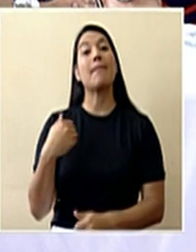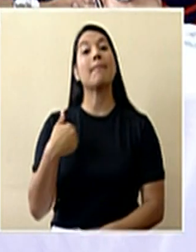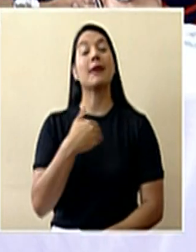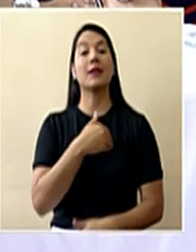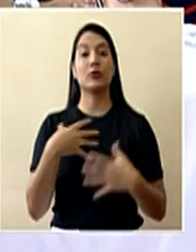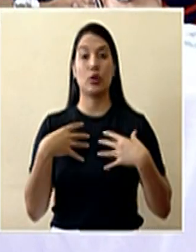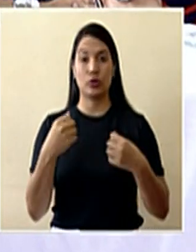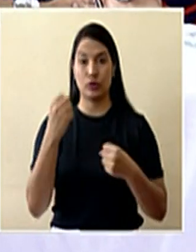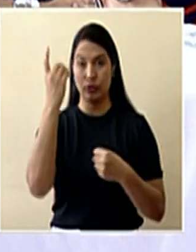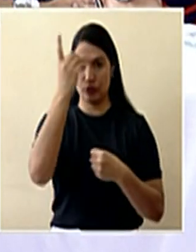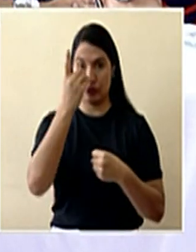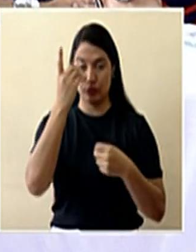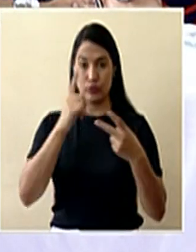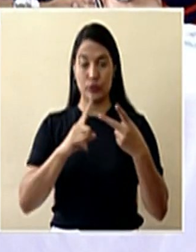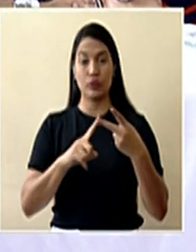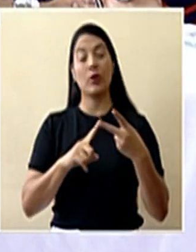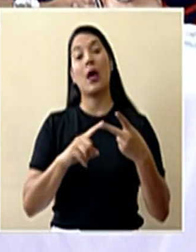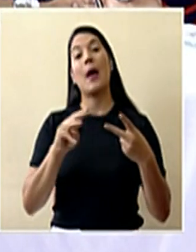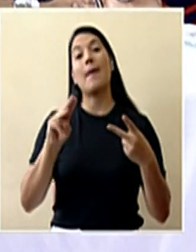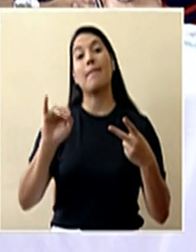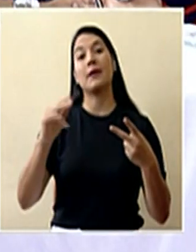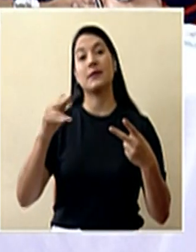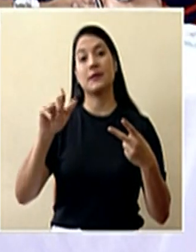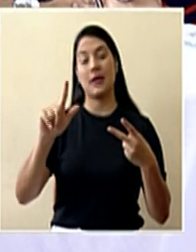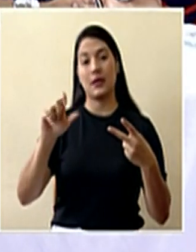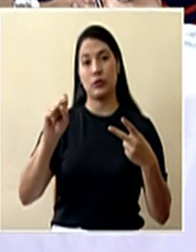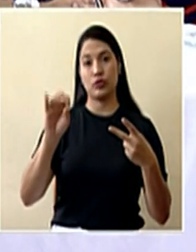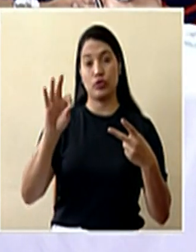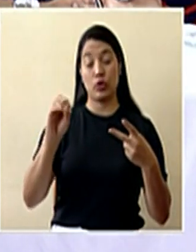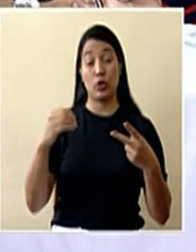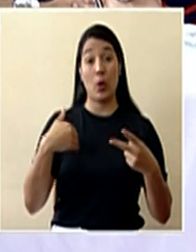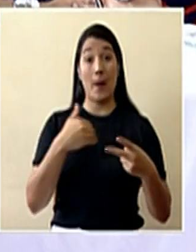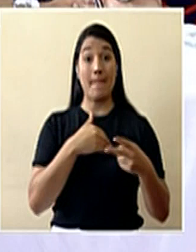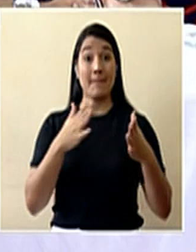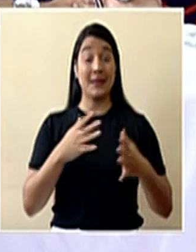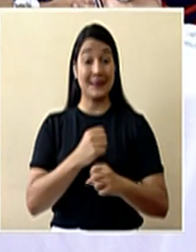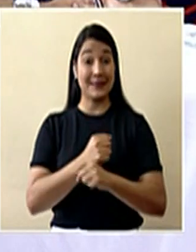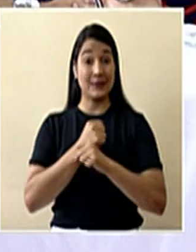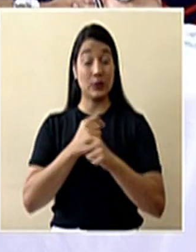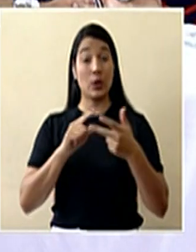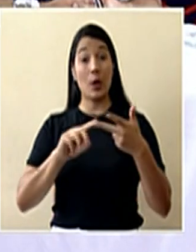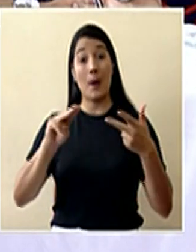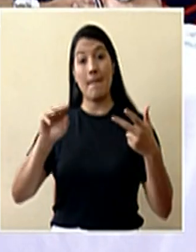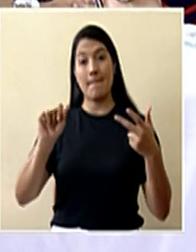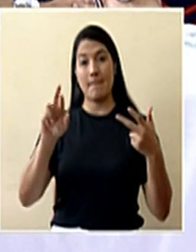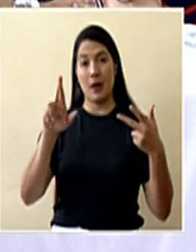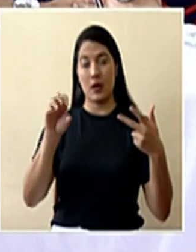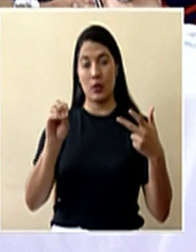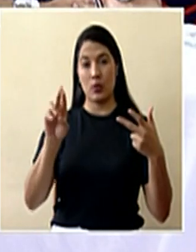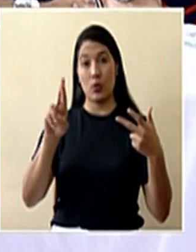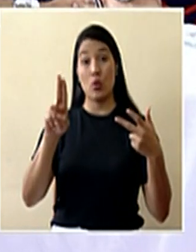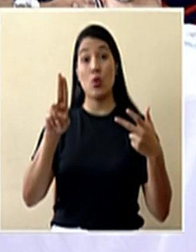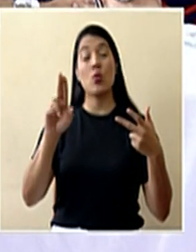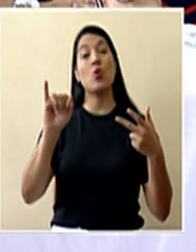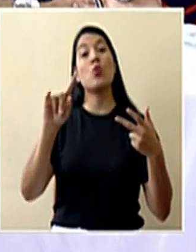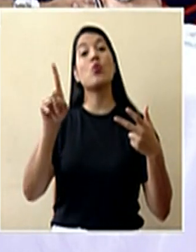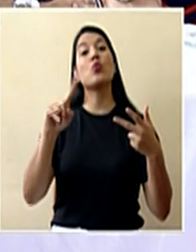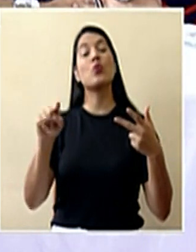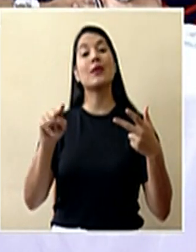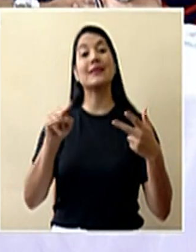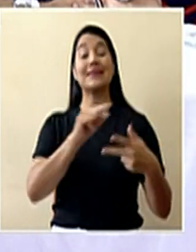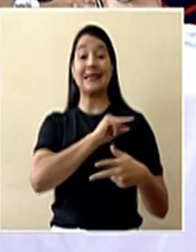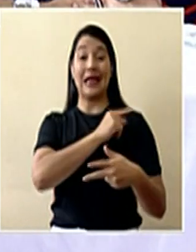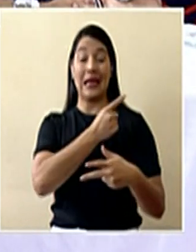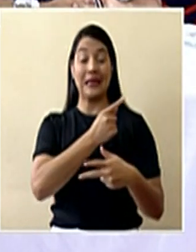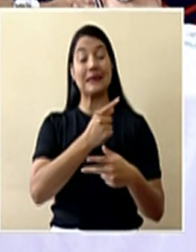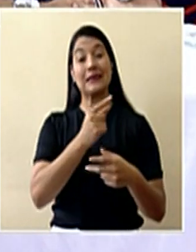Salas, nos acompaña también don Michael Soto, ministro de Seguridad, y el doctor Mario Ruiz, gerente médico de la Caja Costarricense del Seguro Social.